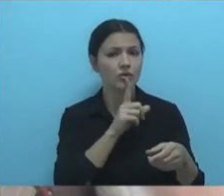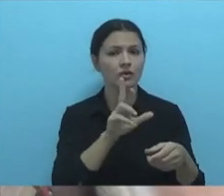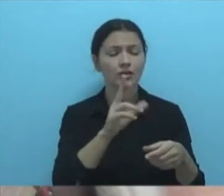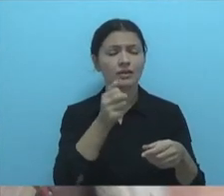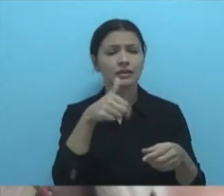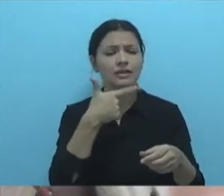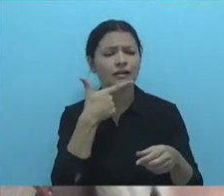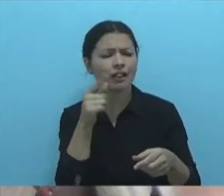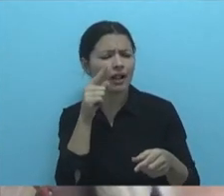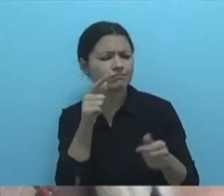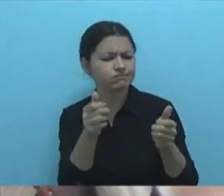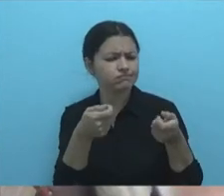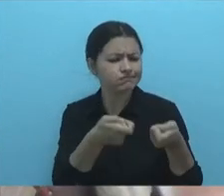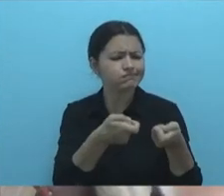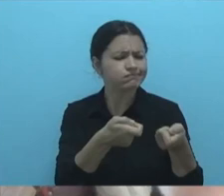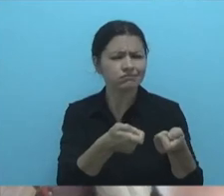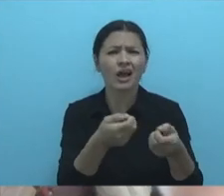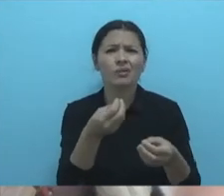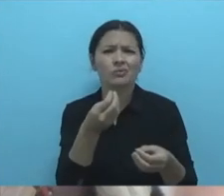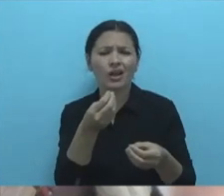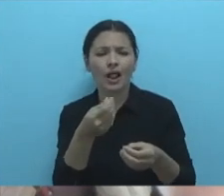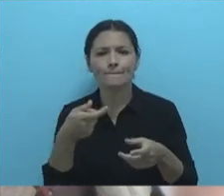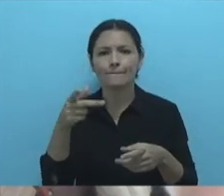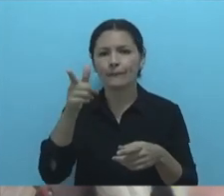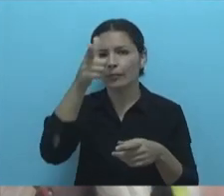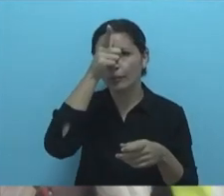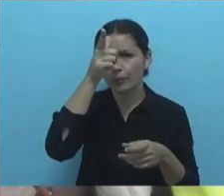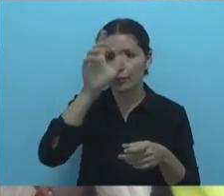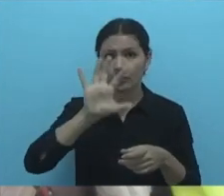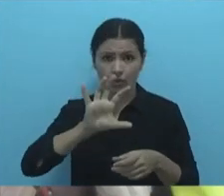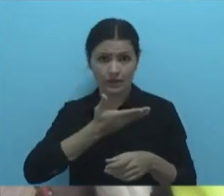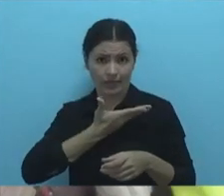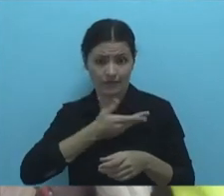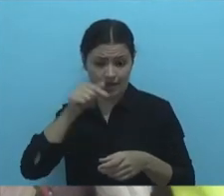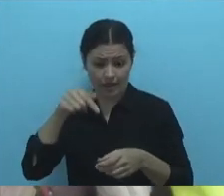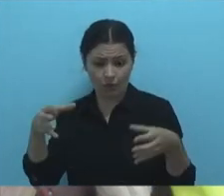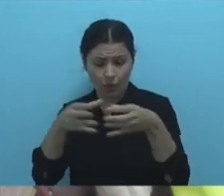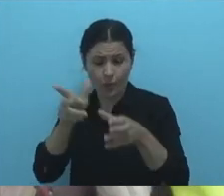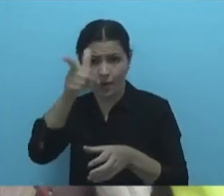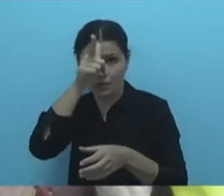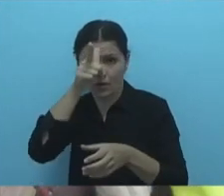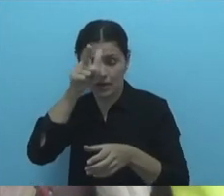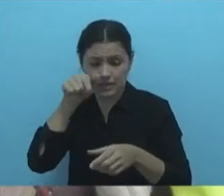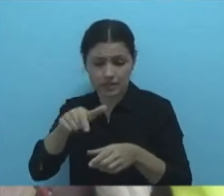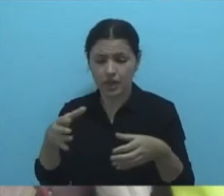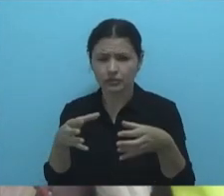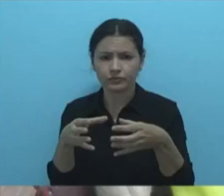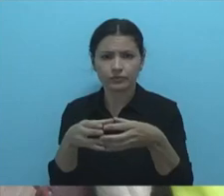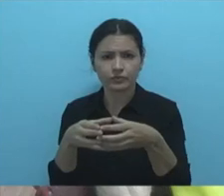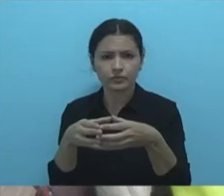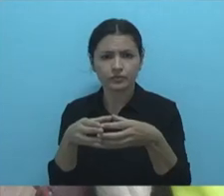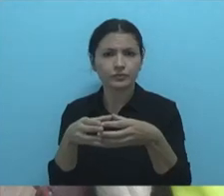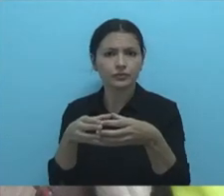sistemáticamente por la policía de la provincia de Santa Fe desde un organismo tristemente